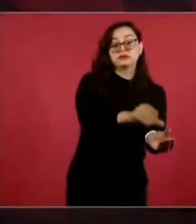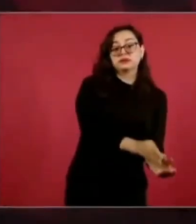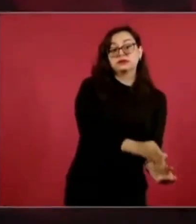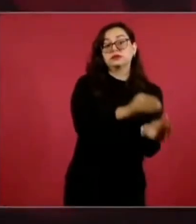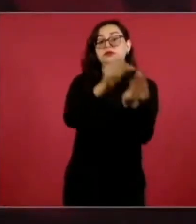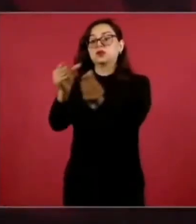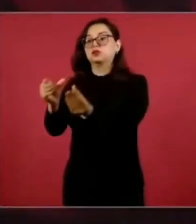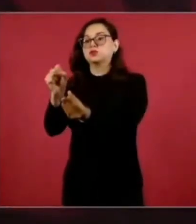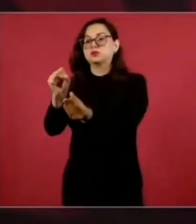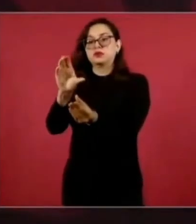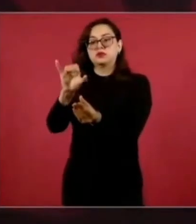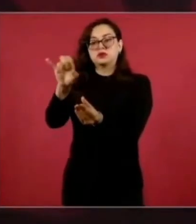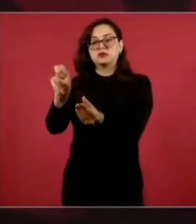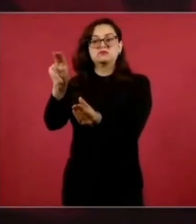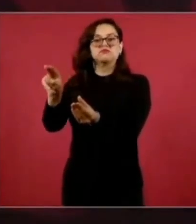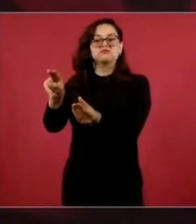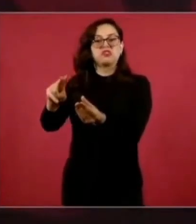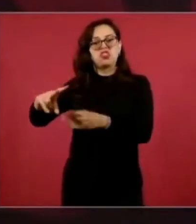todos en